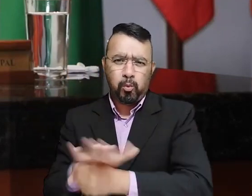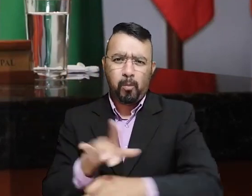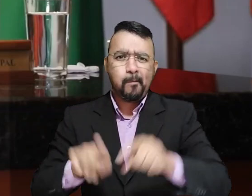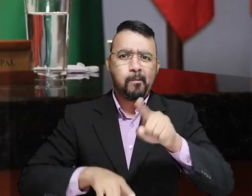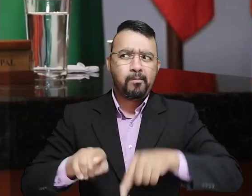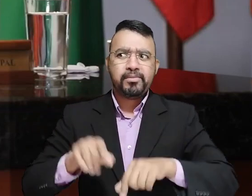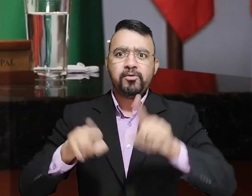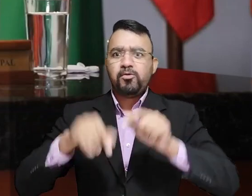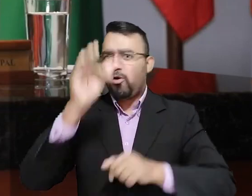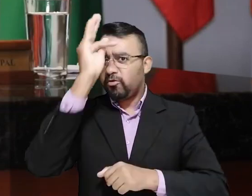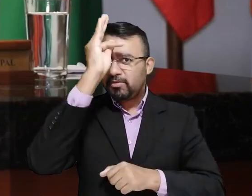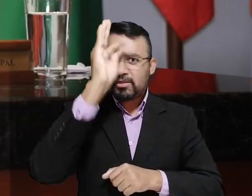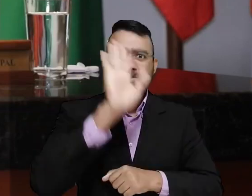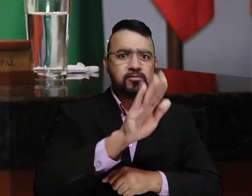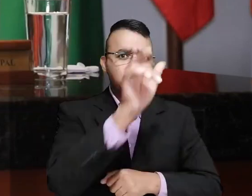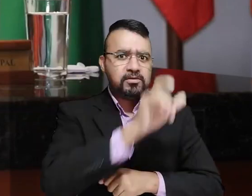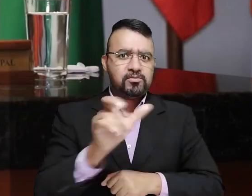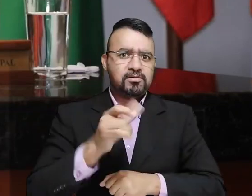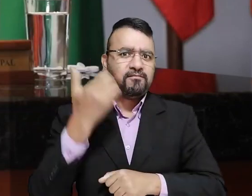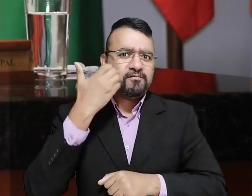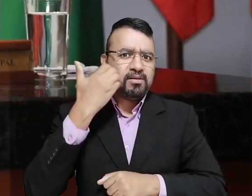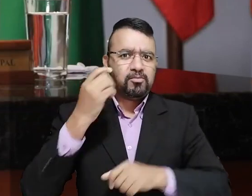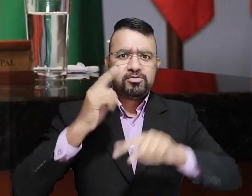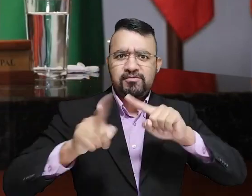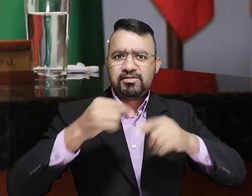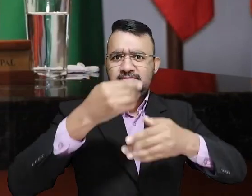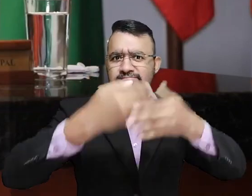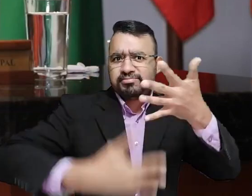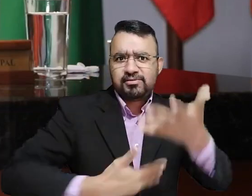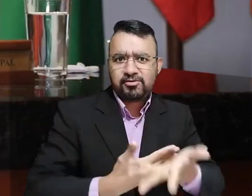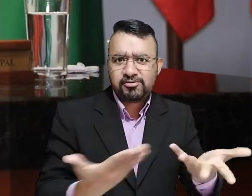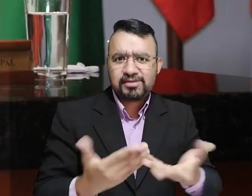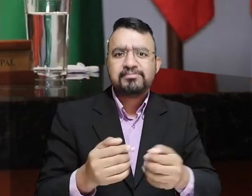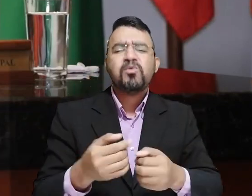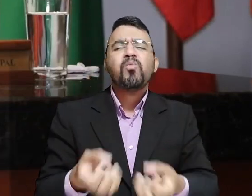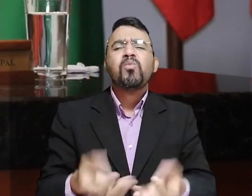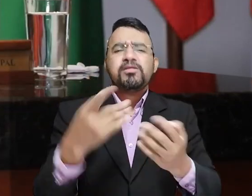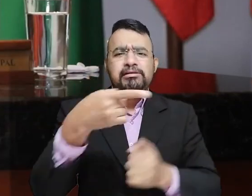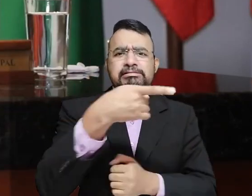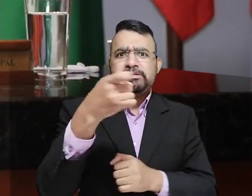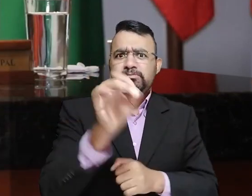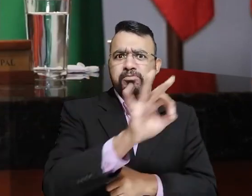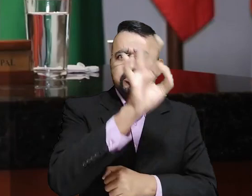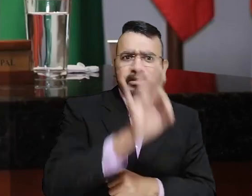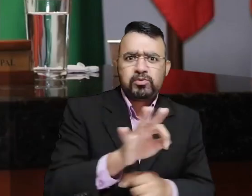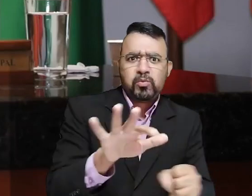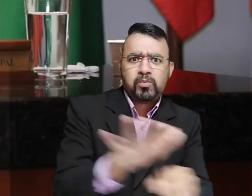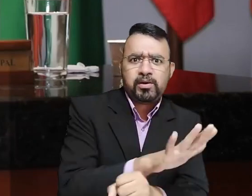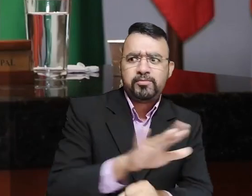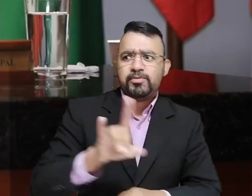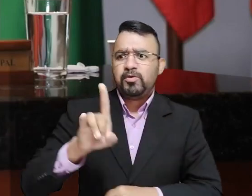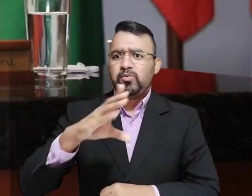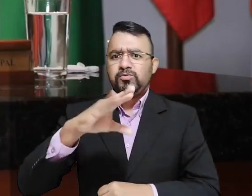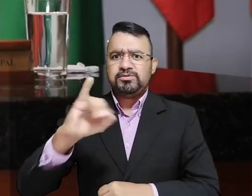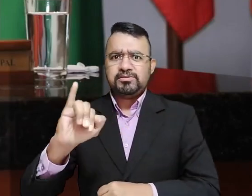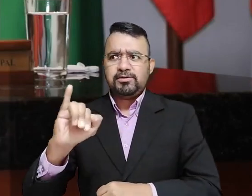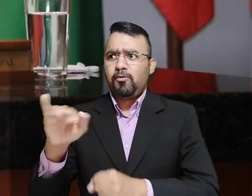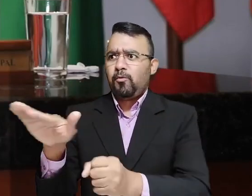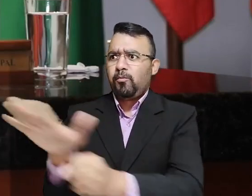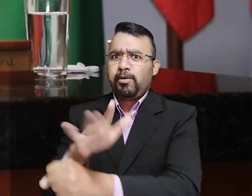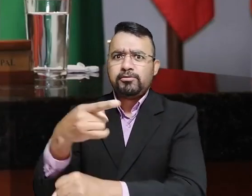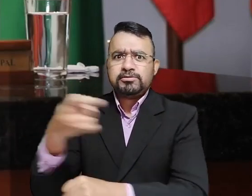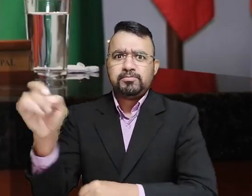100%, de hospitalización general al 100%. Dificultades que se pueden presentar en los días siguientes con